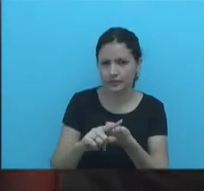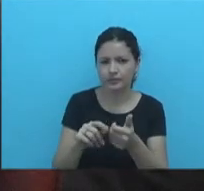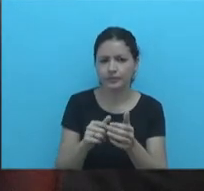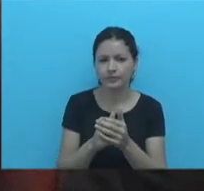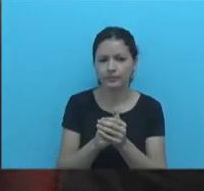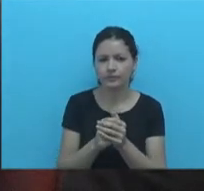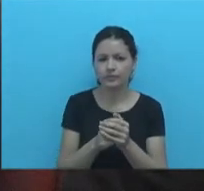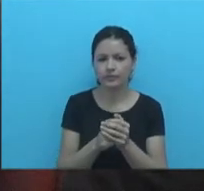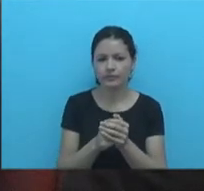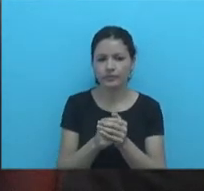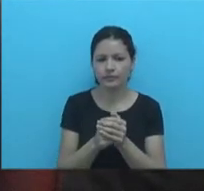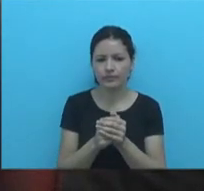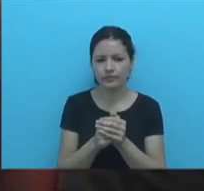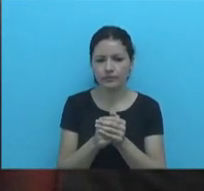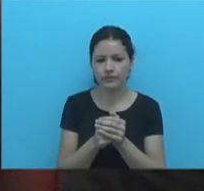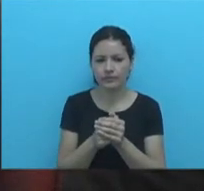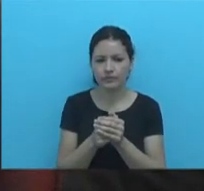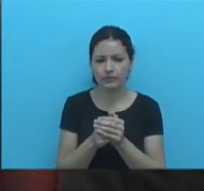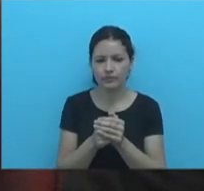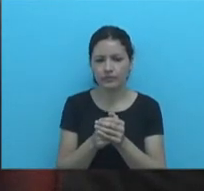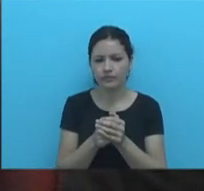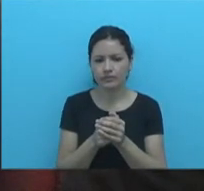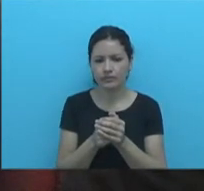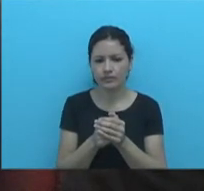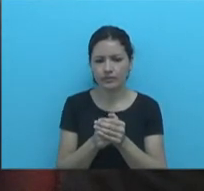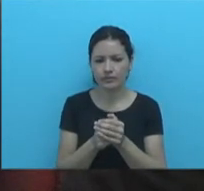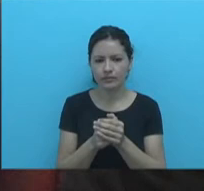muchas veces insuficientes para las demandas de la misma,